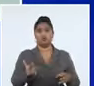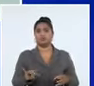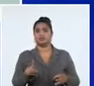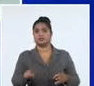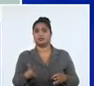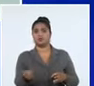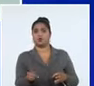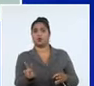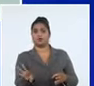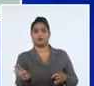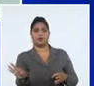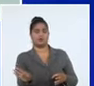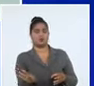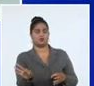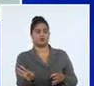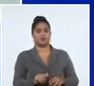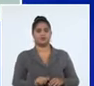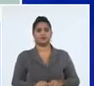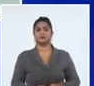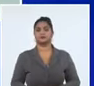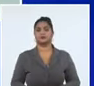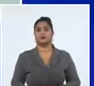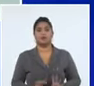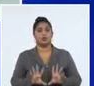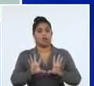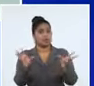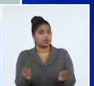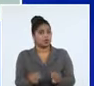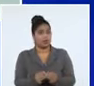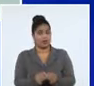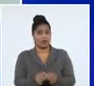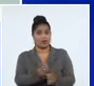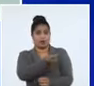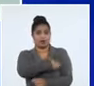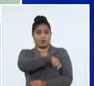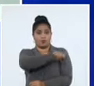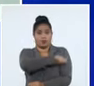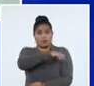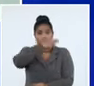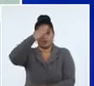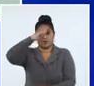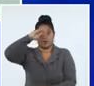Si nos vamos a la población total, ya con primeras dosis el